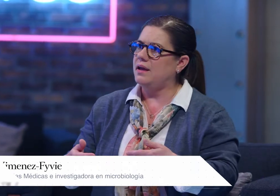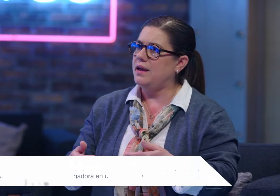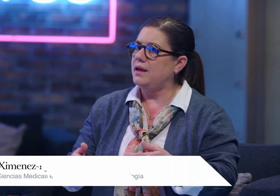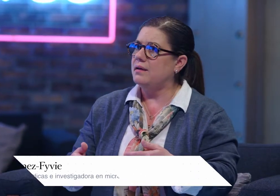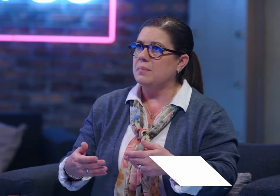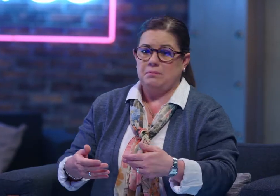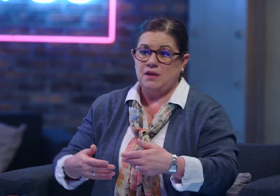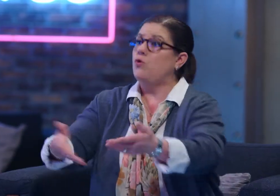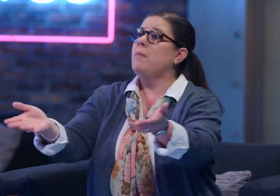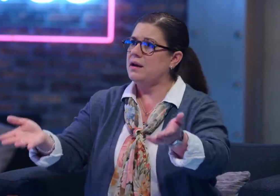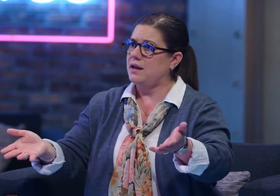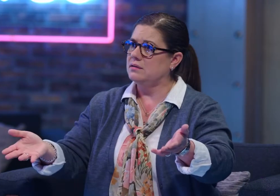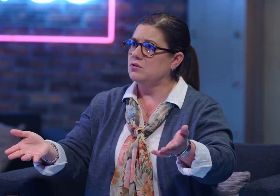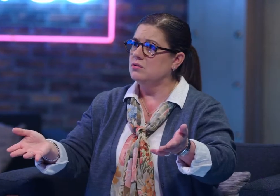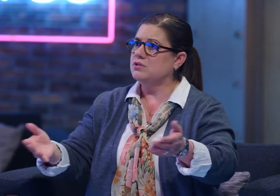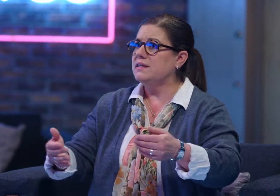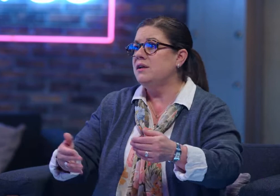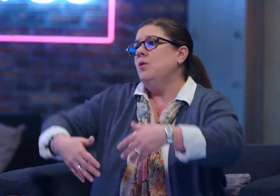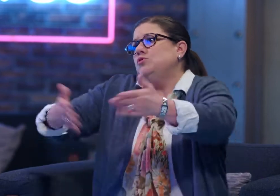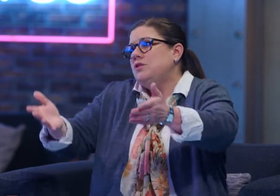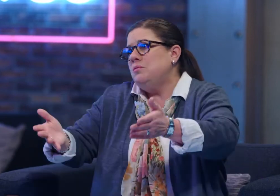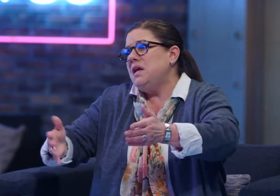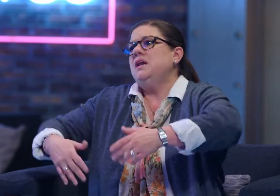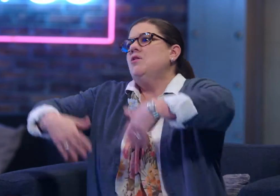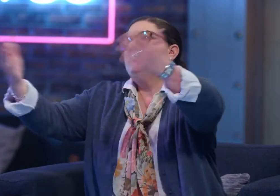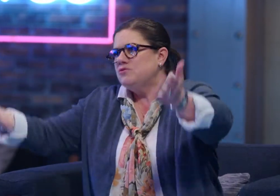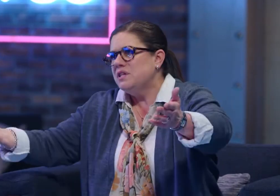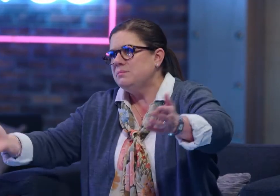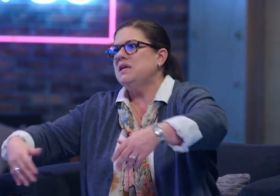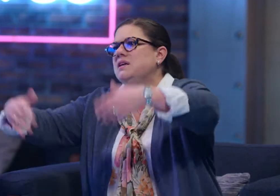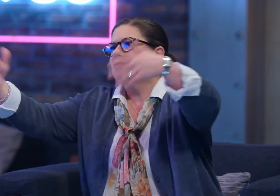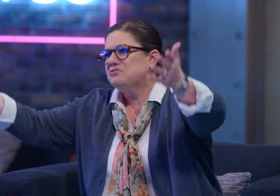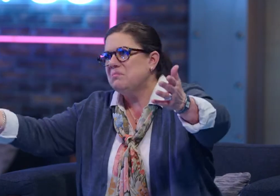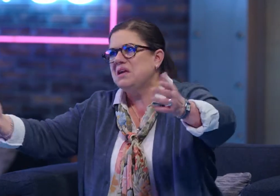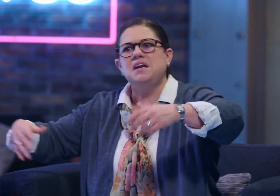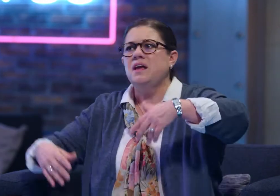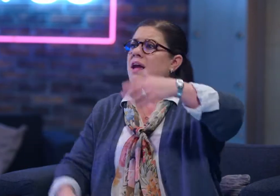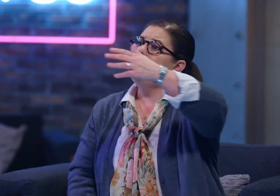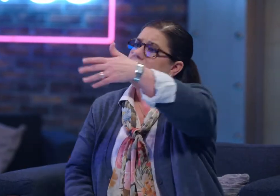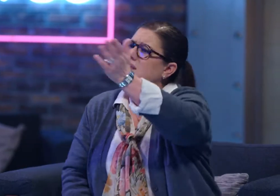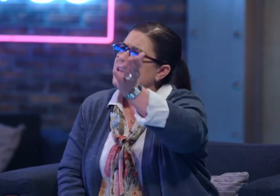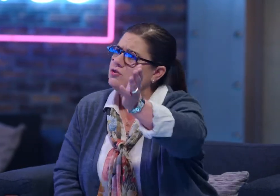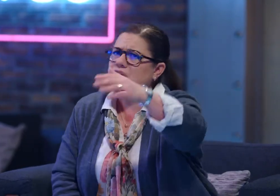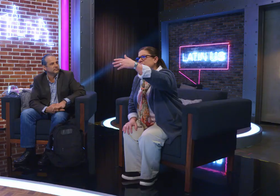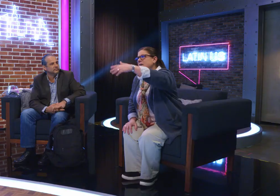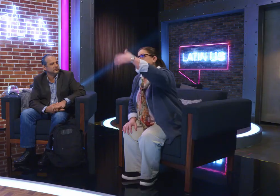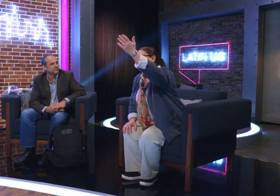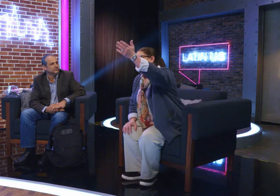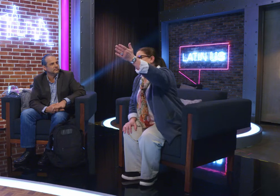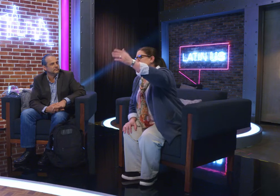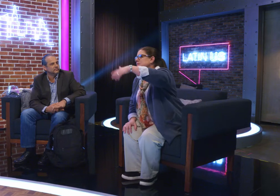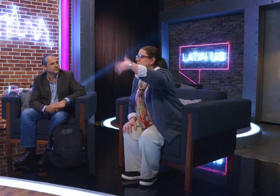simplemente informarla, ¿no? O sea, decir, pues ahora son 1,000 y ahora son 10,000 y son 11,000 y sí es cierto, ¿saben